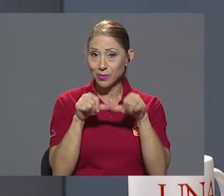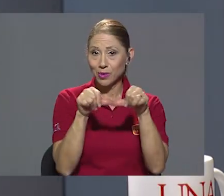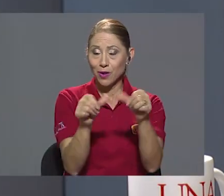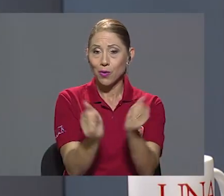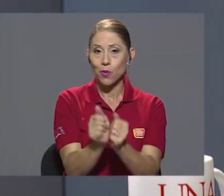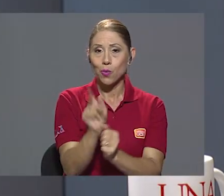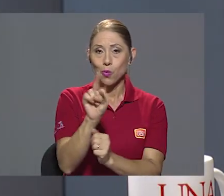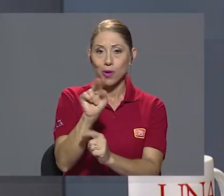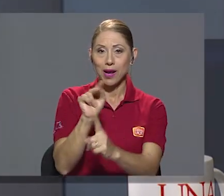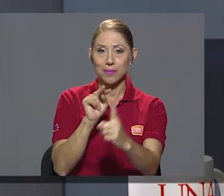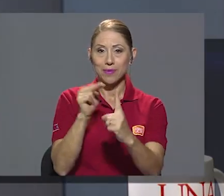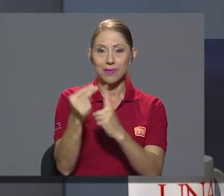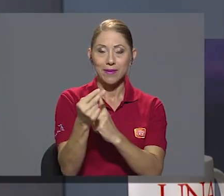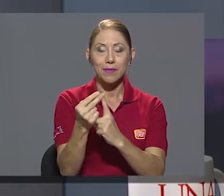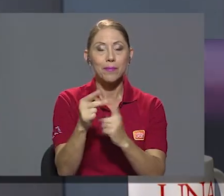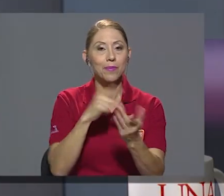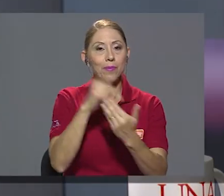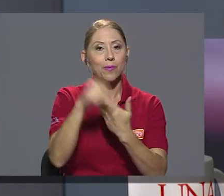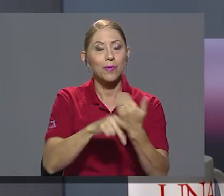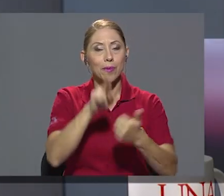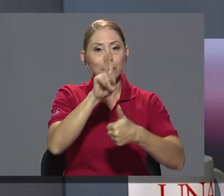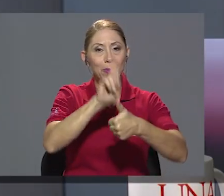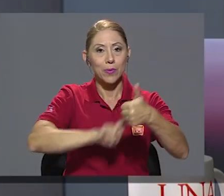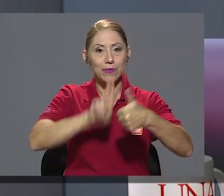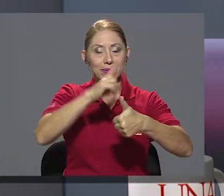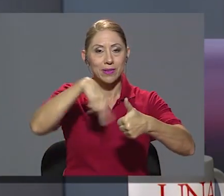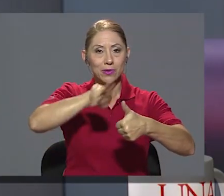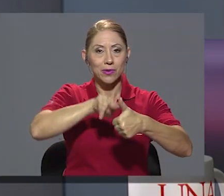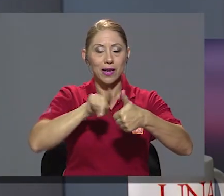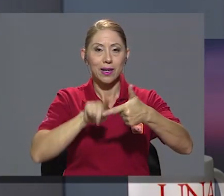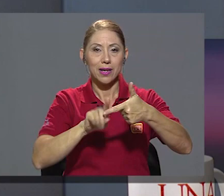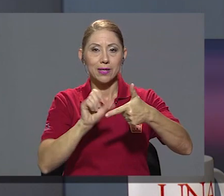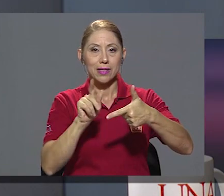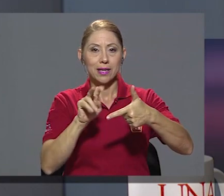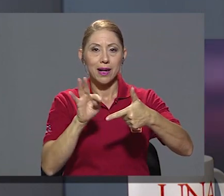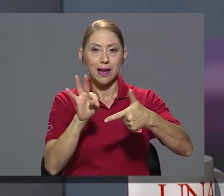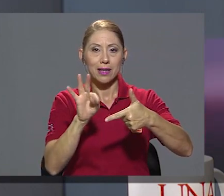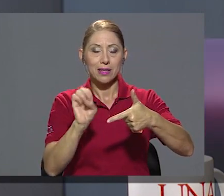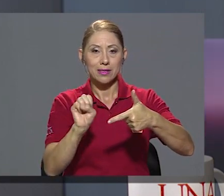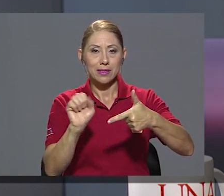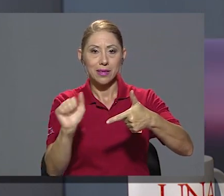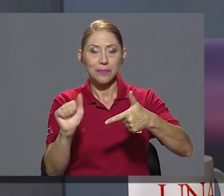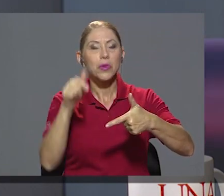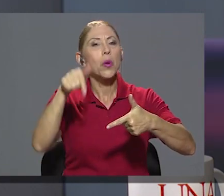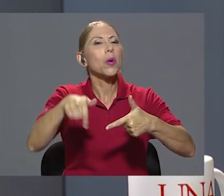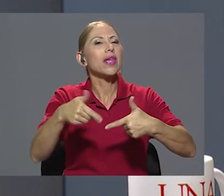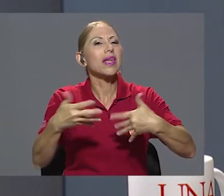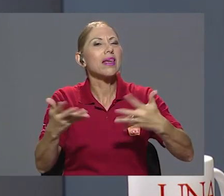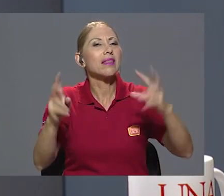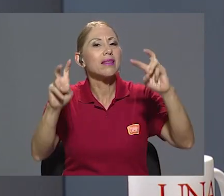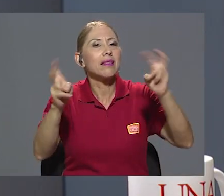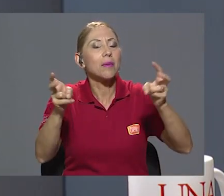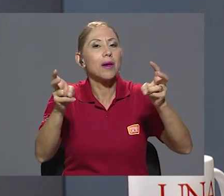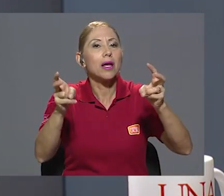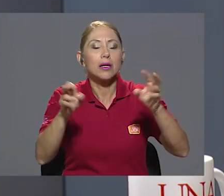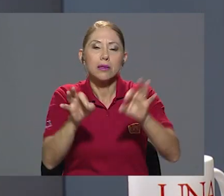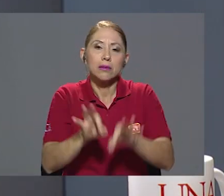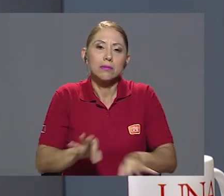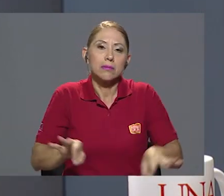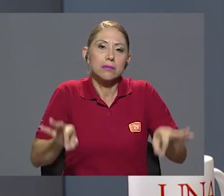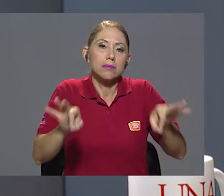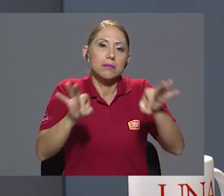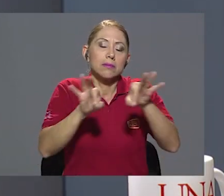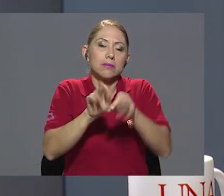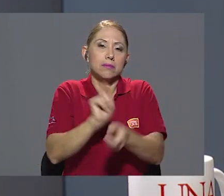Continúa usted con una mirada del programa de la Universidad Nacional y del CINAR S.A. Hoy con el tema de la importancia de transformar la docencia de